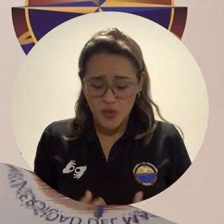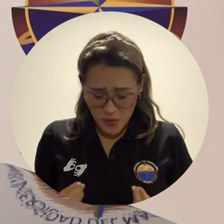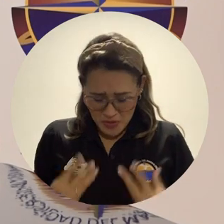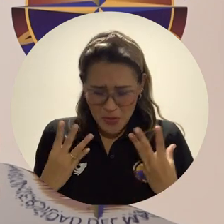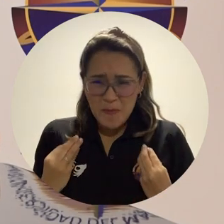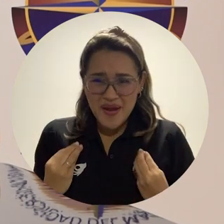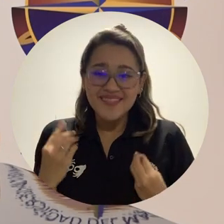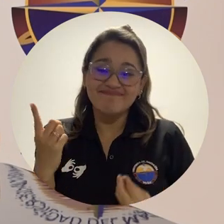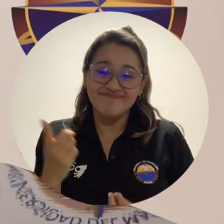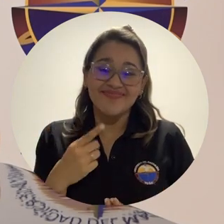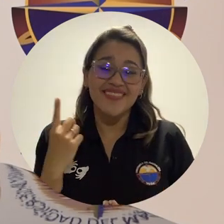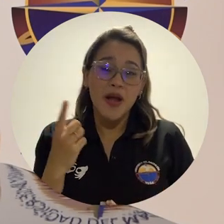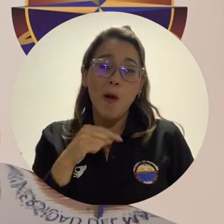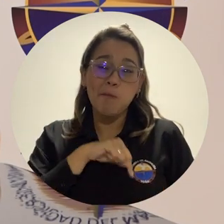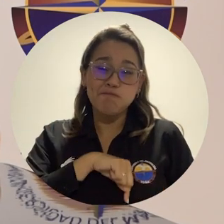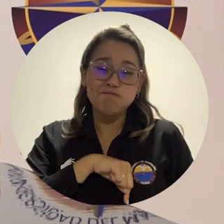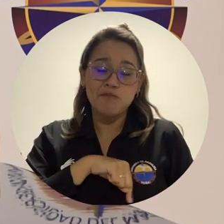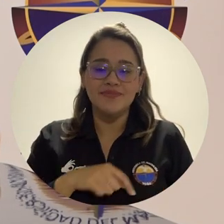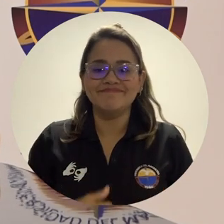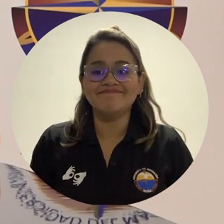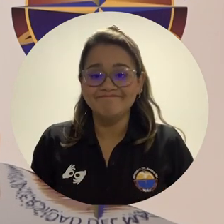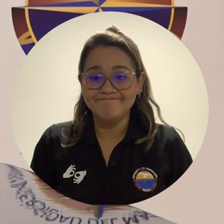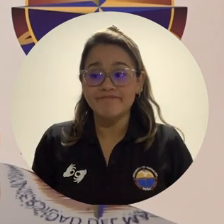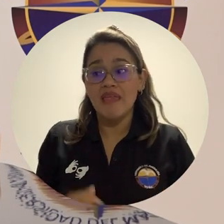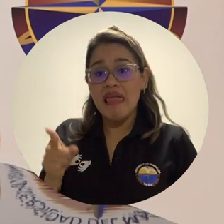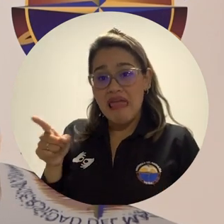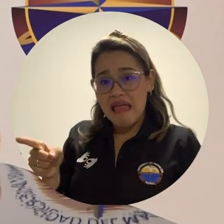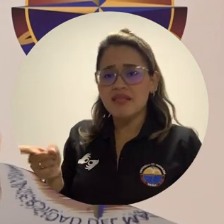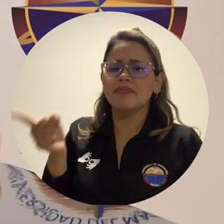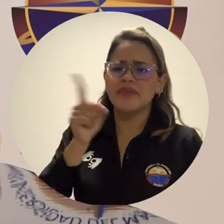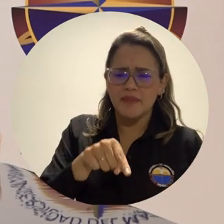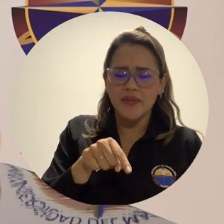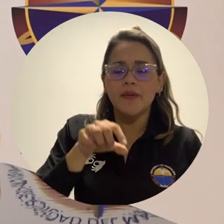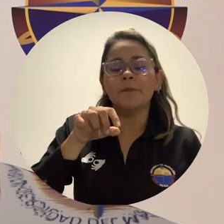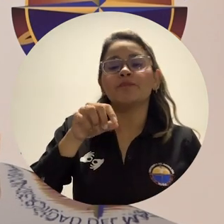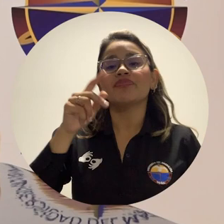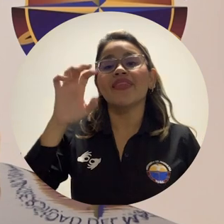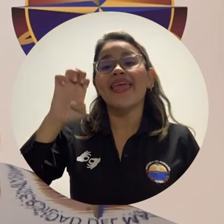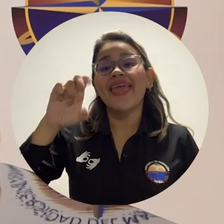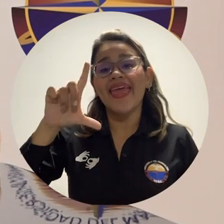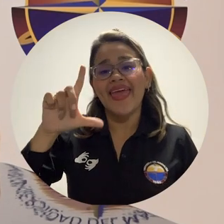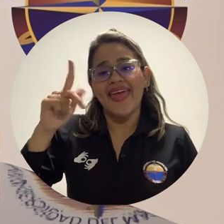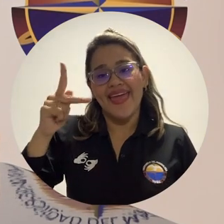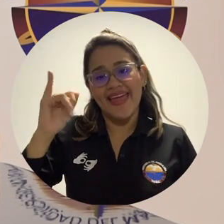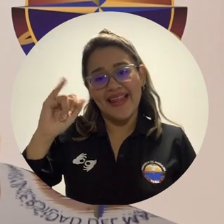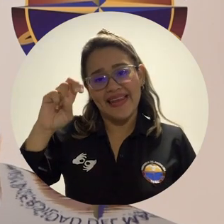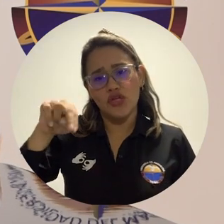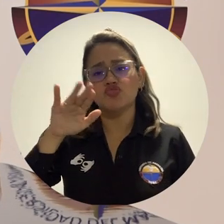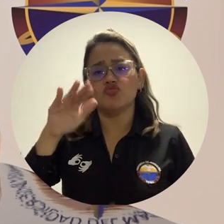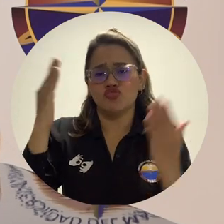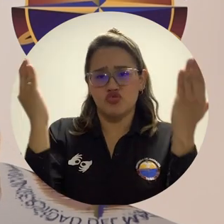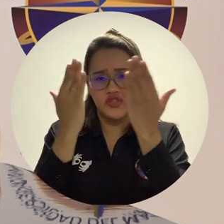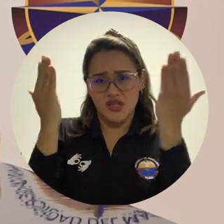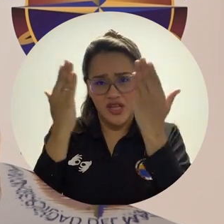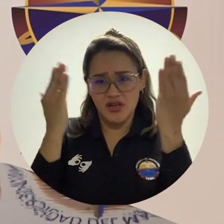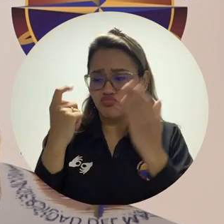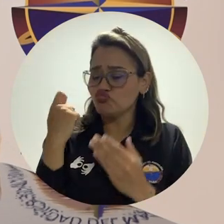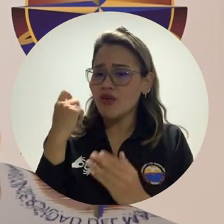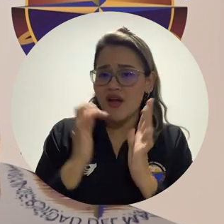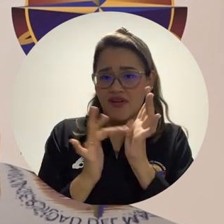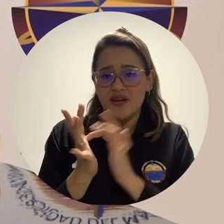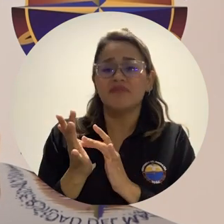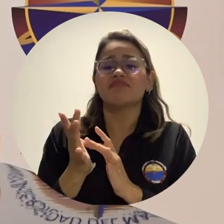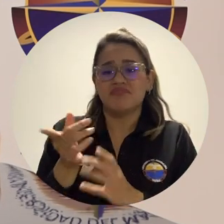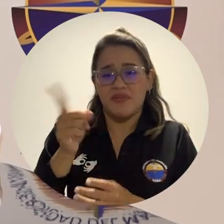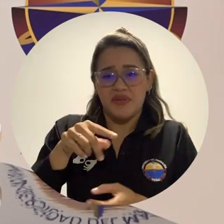que Elkin Andrés, estudiante de cine audiovisuales, que en el mes de abril también se suicidó, o Samir